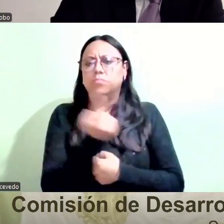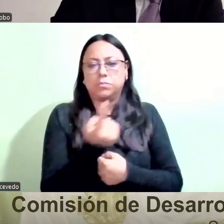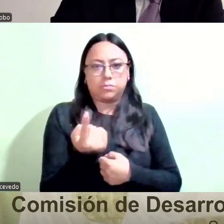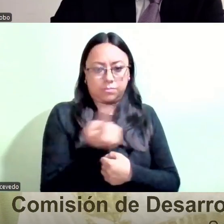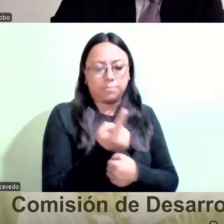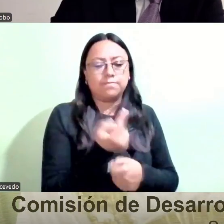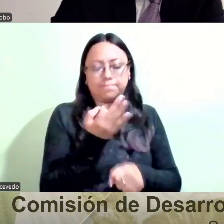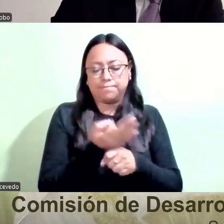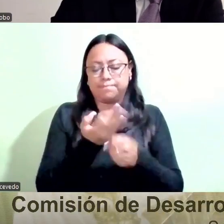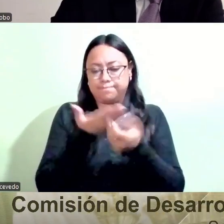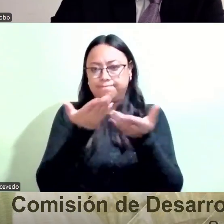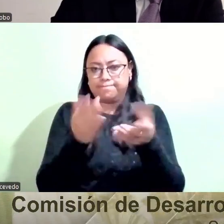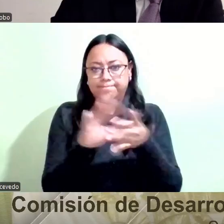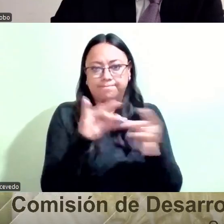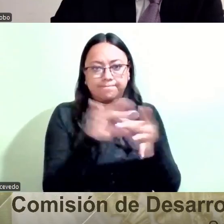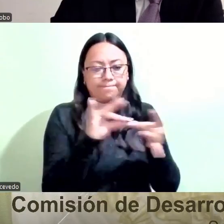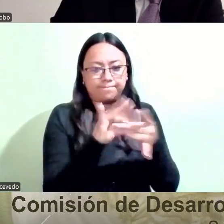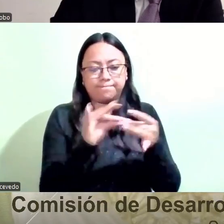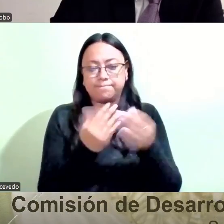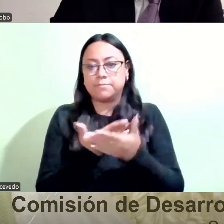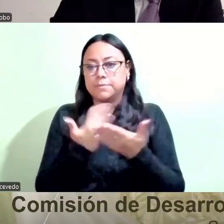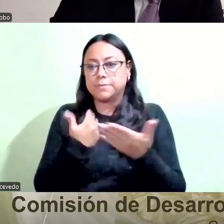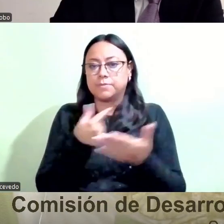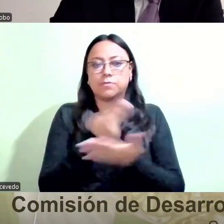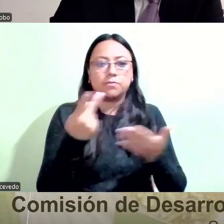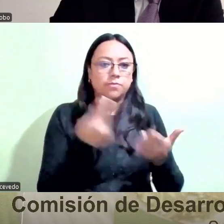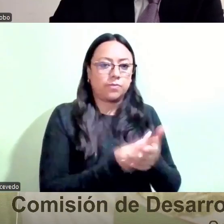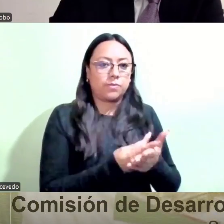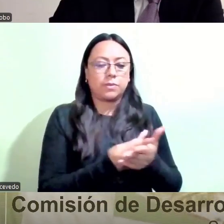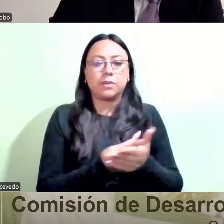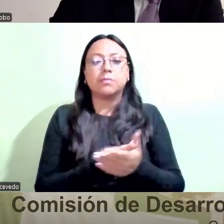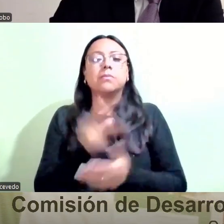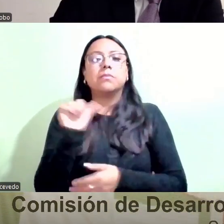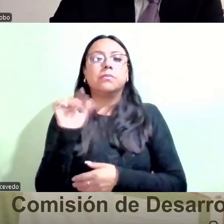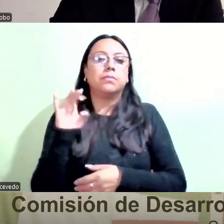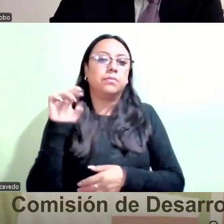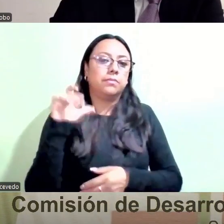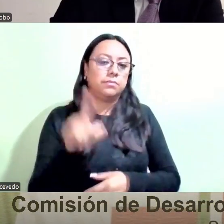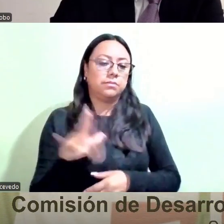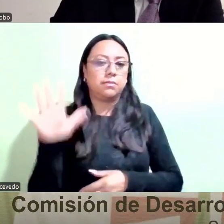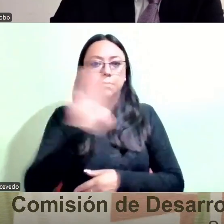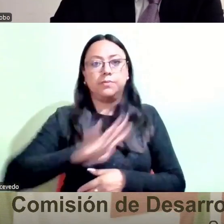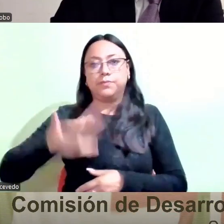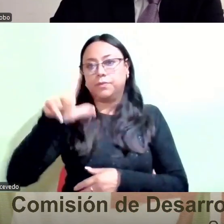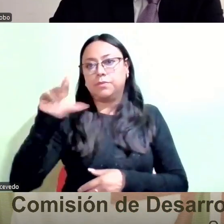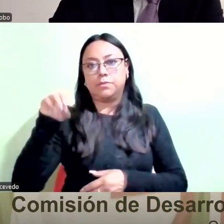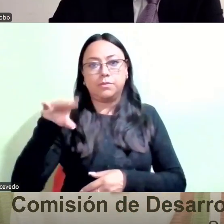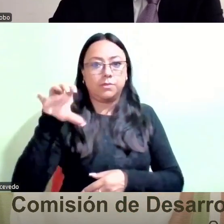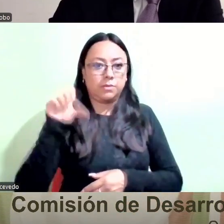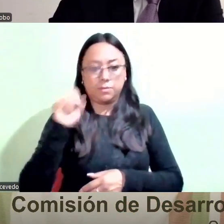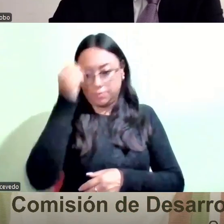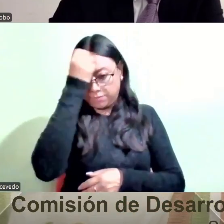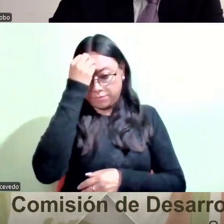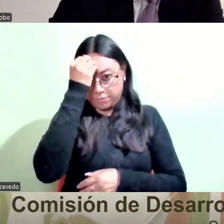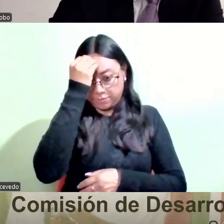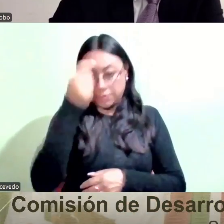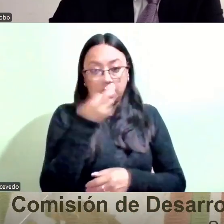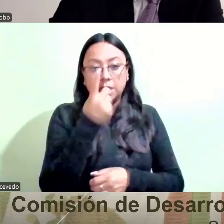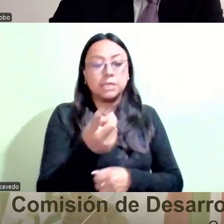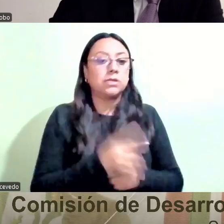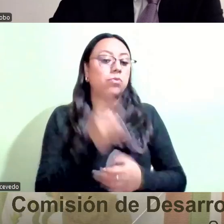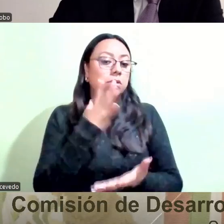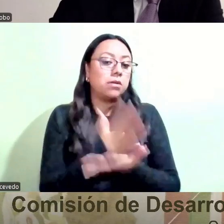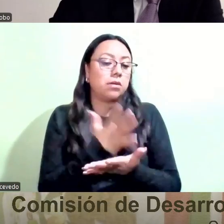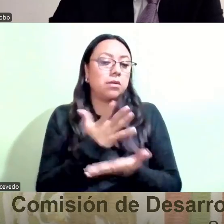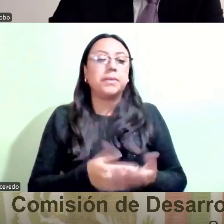siguientes consideraciones. Se ha señalado el programa parcial de Lomas de Chapultepec, precisa el fortalecimiento de uso habitacional y controles de